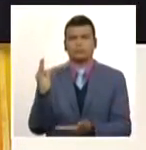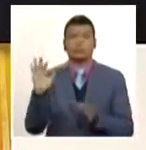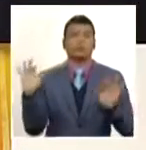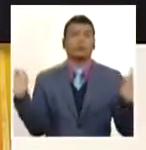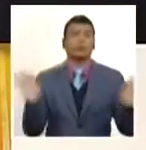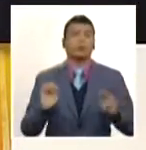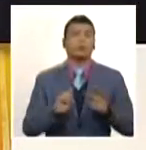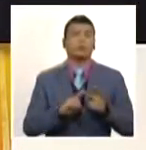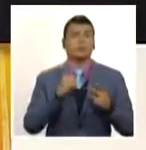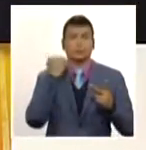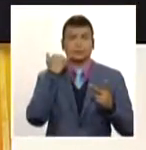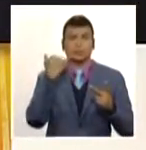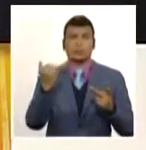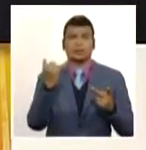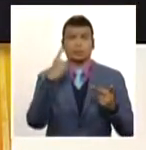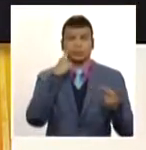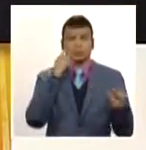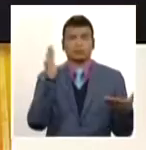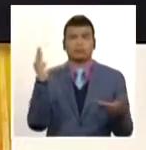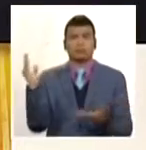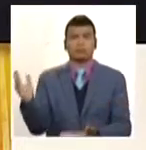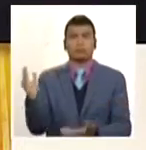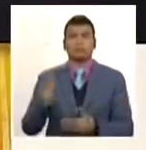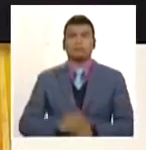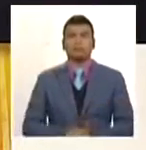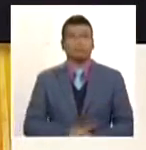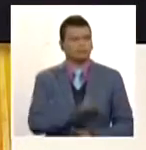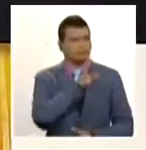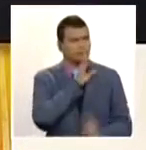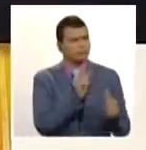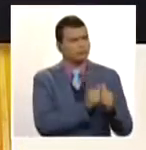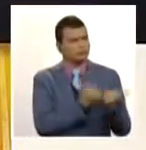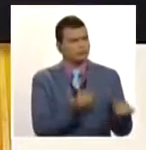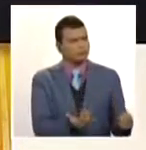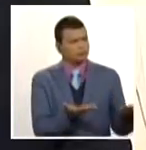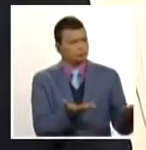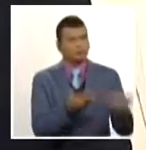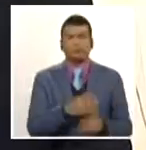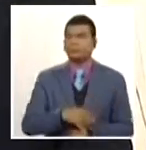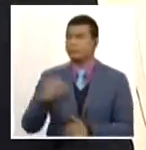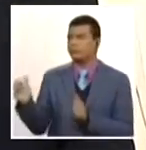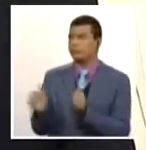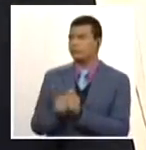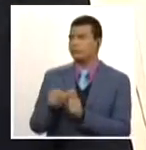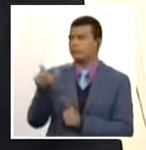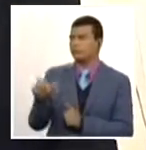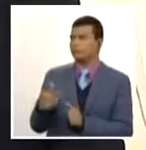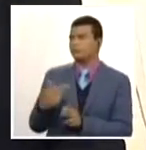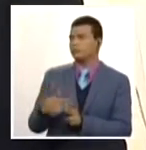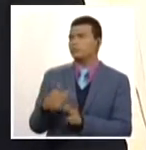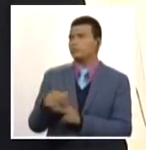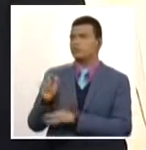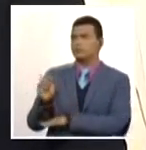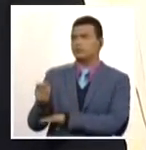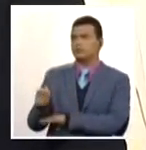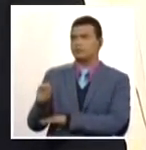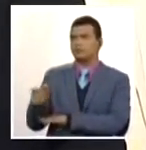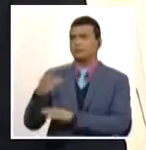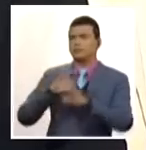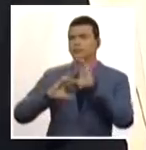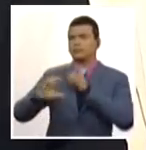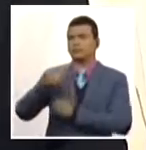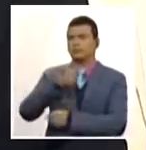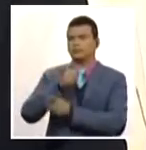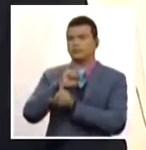hacer la llamada del día 518-4098. ¿Quiénes se encuentran con nosotros? Sí, señor, a mi lado se encuentra el abogado y también comunicador